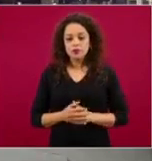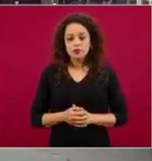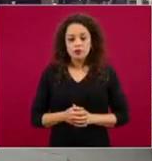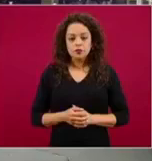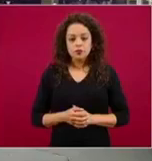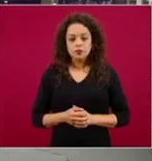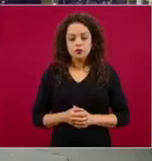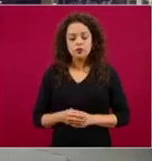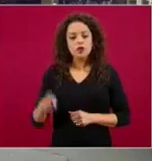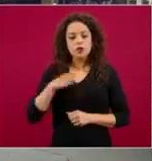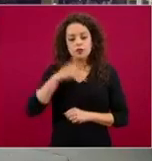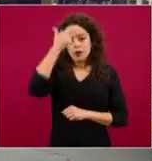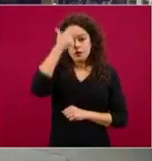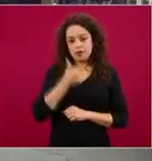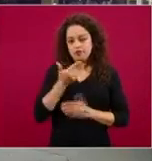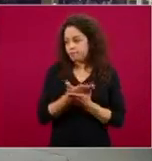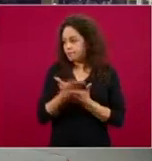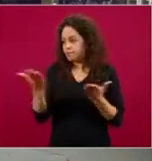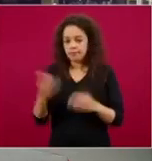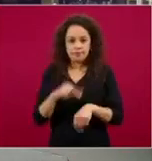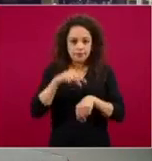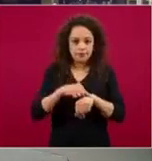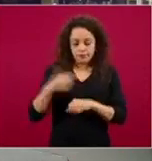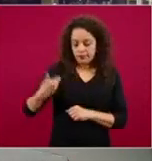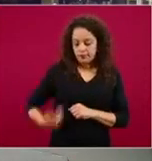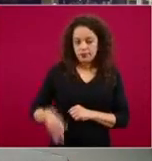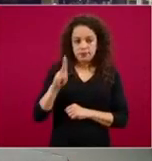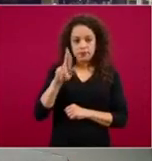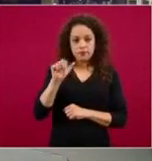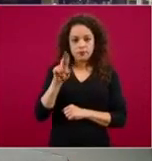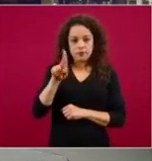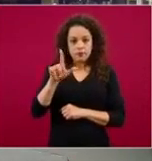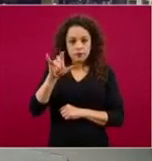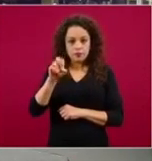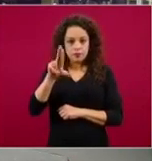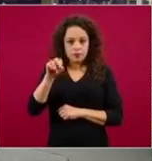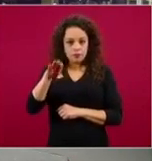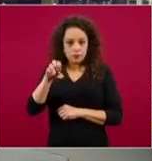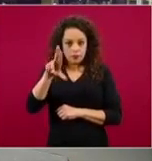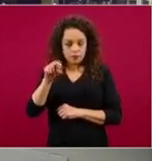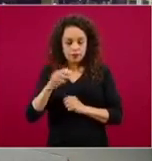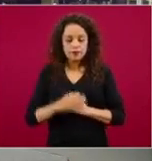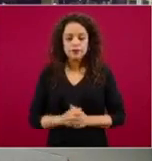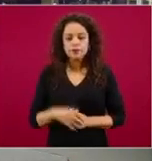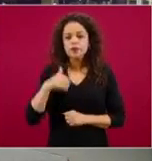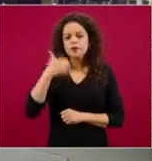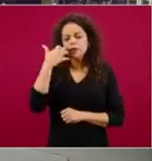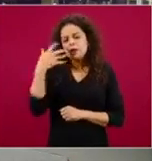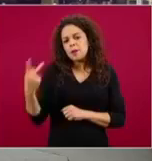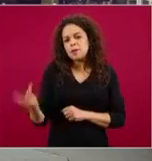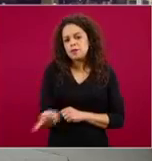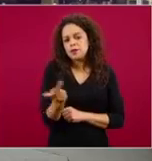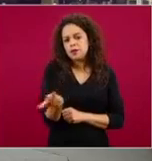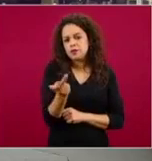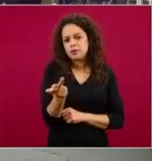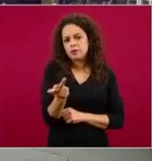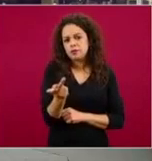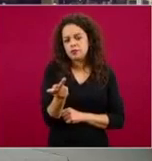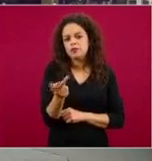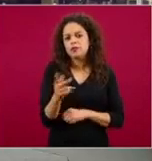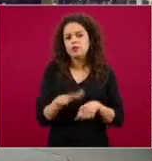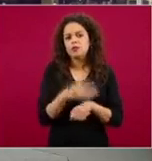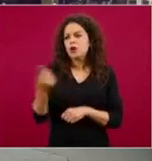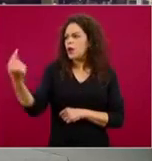Buenas noches, doctores. Braulio Romero del canal del Trascendente YouTube. Hay una pregunta que me siguen haciendo en el